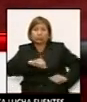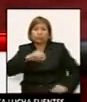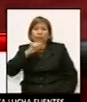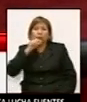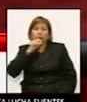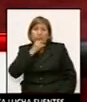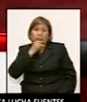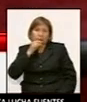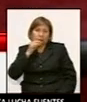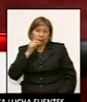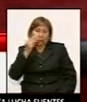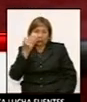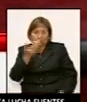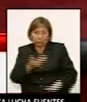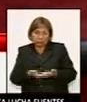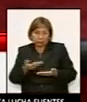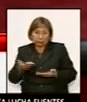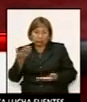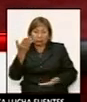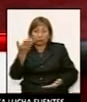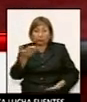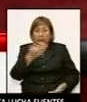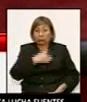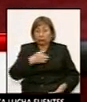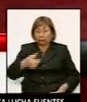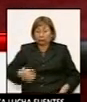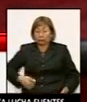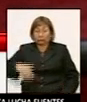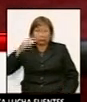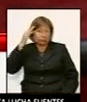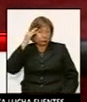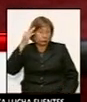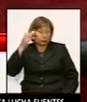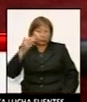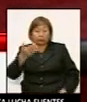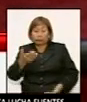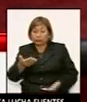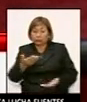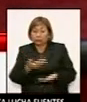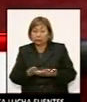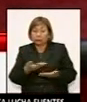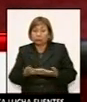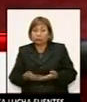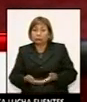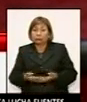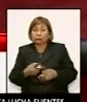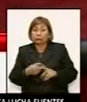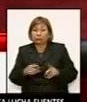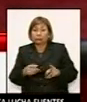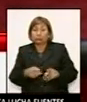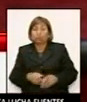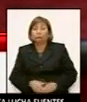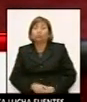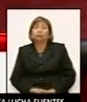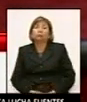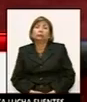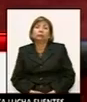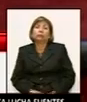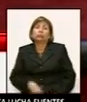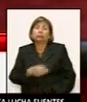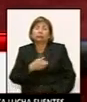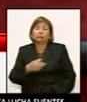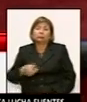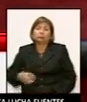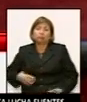ese sentido, Presidenta, saludamos la propuesta, además, multipartidaria. Ya el presidente de la